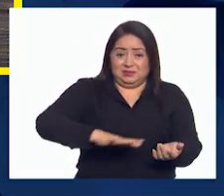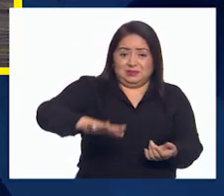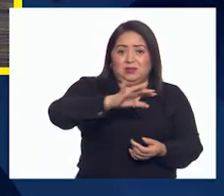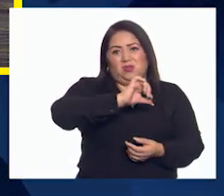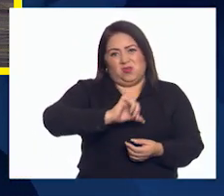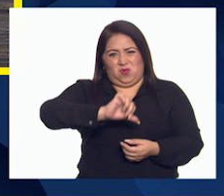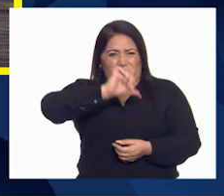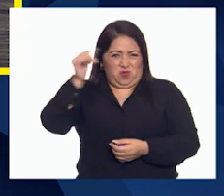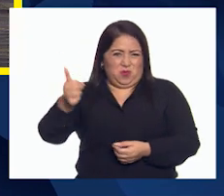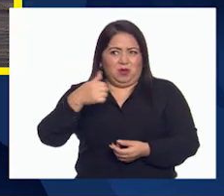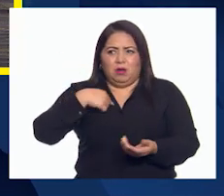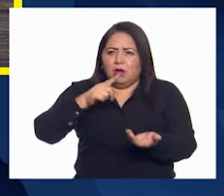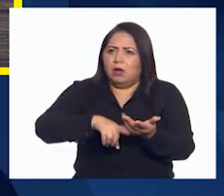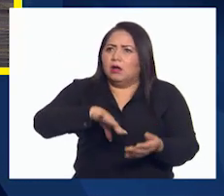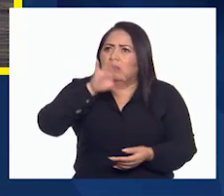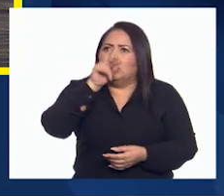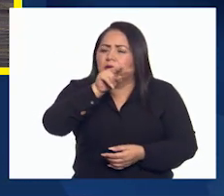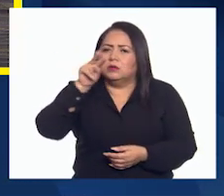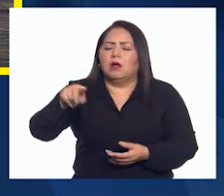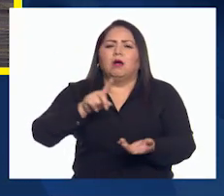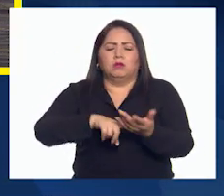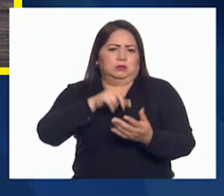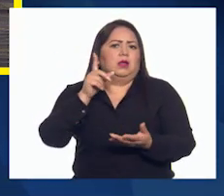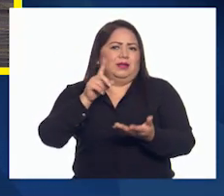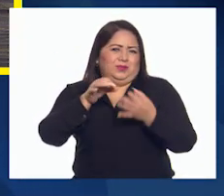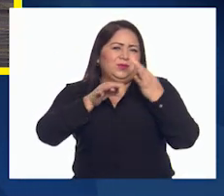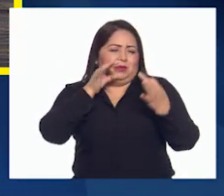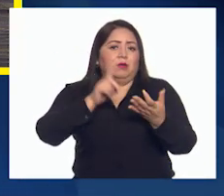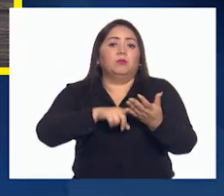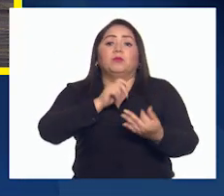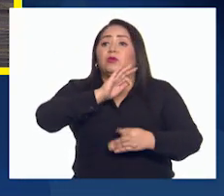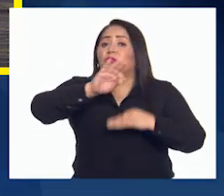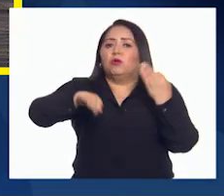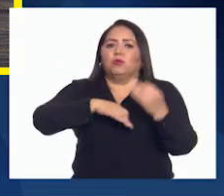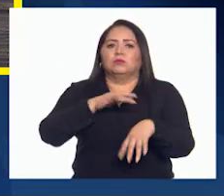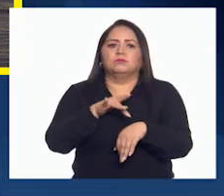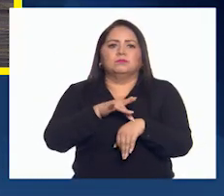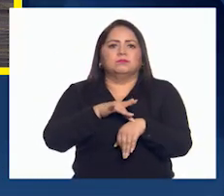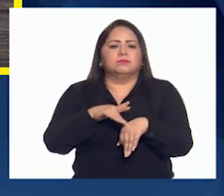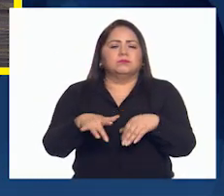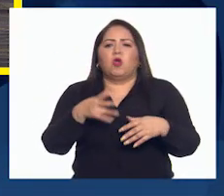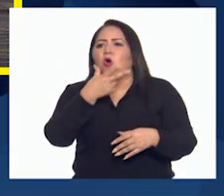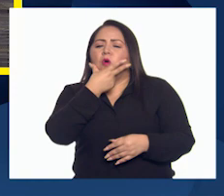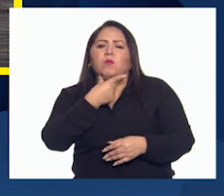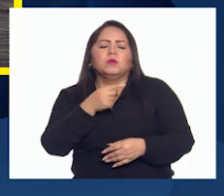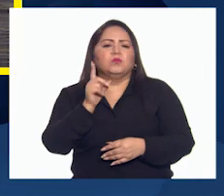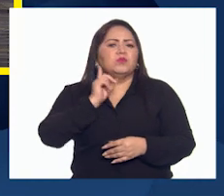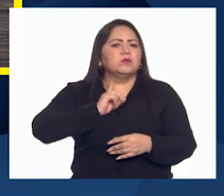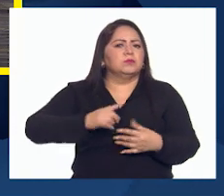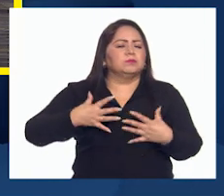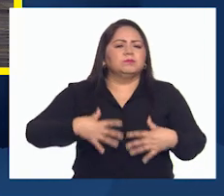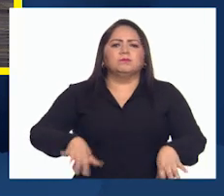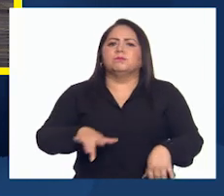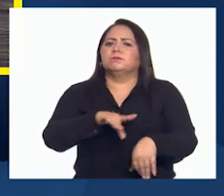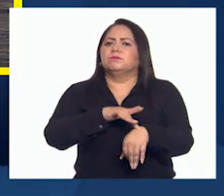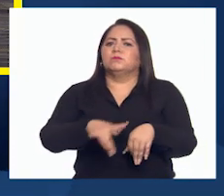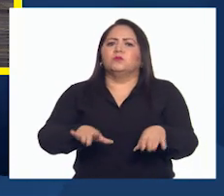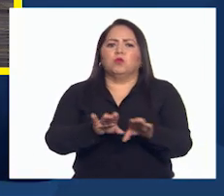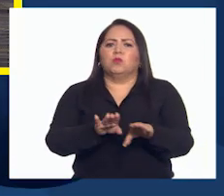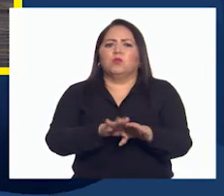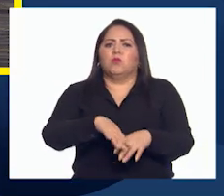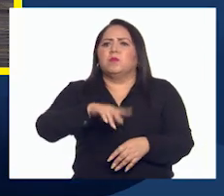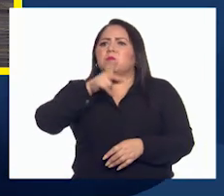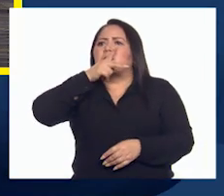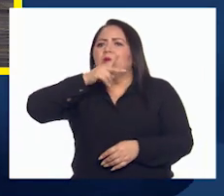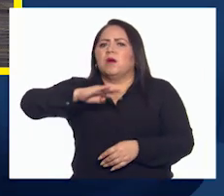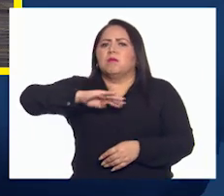las otras que he hallado y he habido noticia, andan todos desnudos, hombres y mujeres, así como sus madres